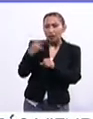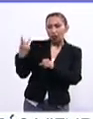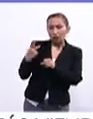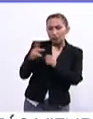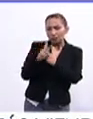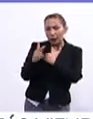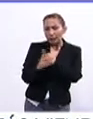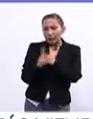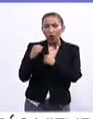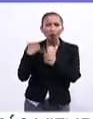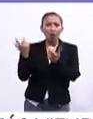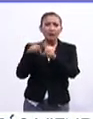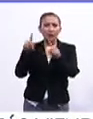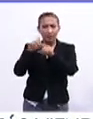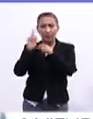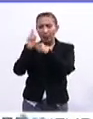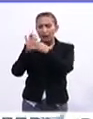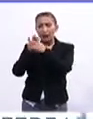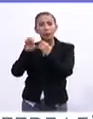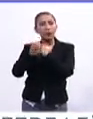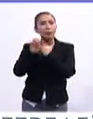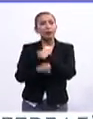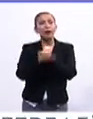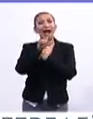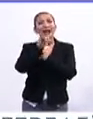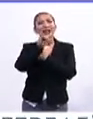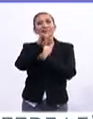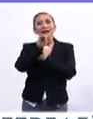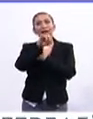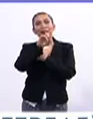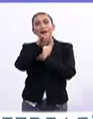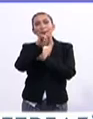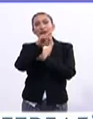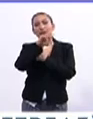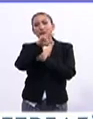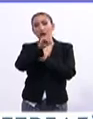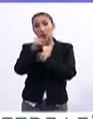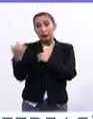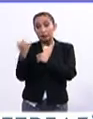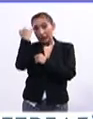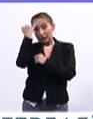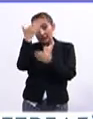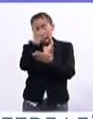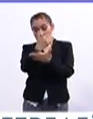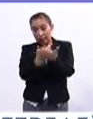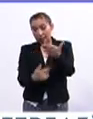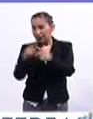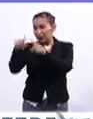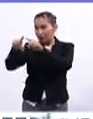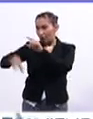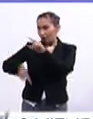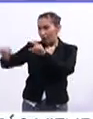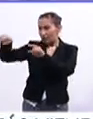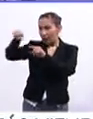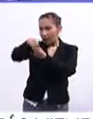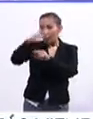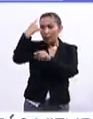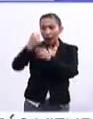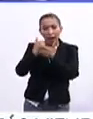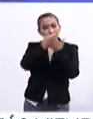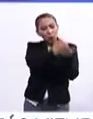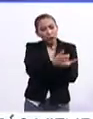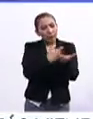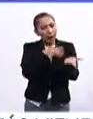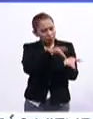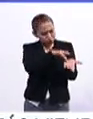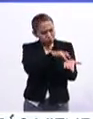binacionales, multinacionales. Por ejemplo, la Plataforma Alianza del Pacífico, que es toda una propuesta de distintos gobiernos para fortalecer la cooperación en la